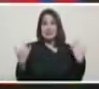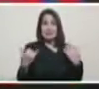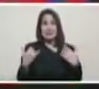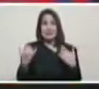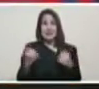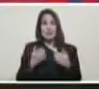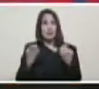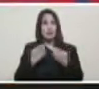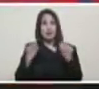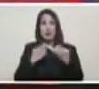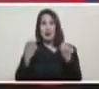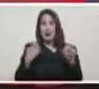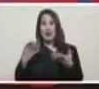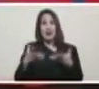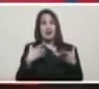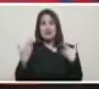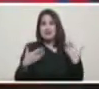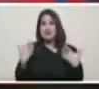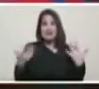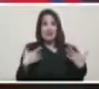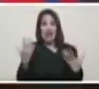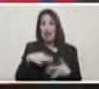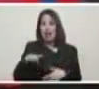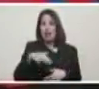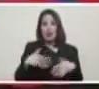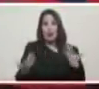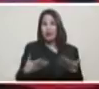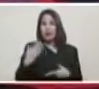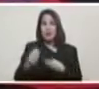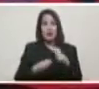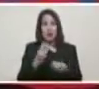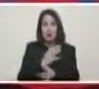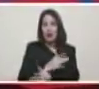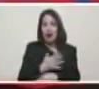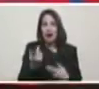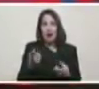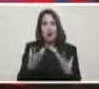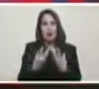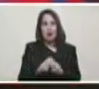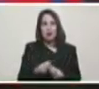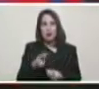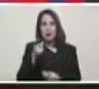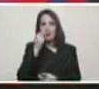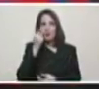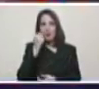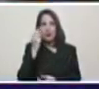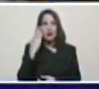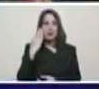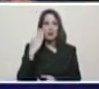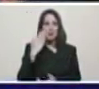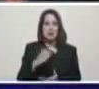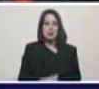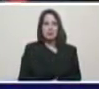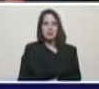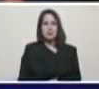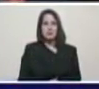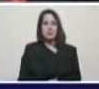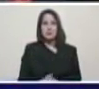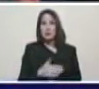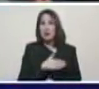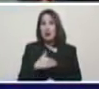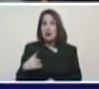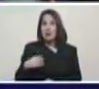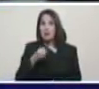pase porque Bueno ahora va a tener espacio bastante para jugar junto a su papá a su mamá y bueno este queríamos